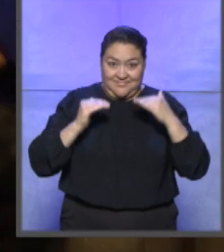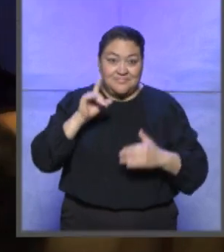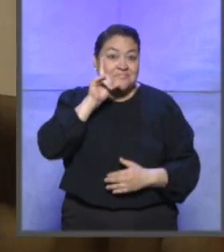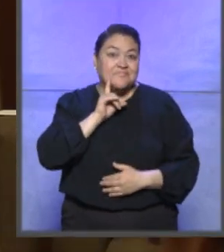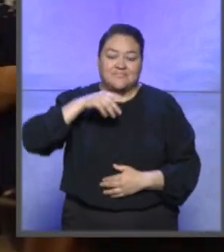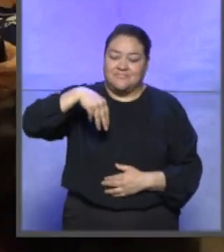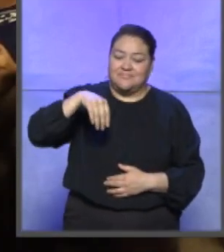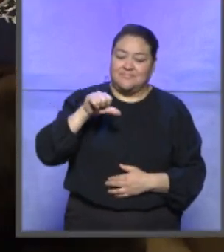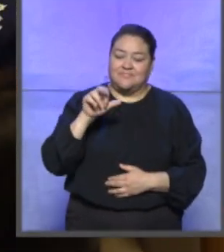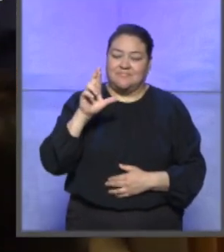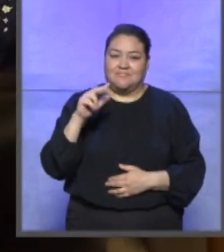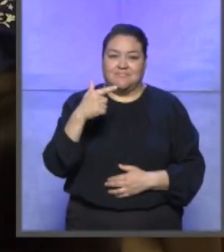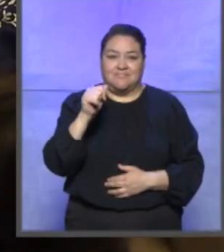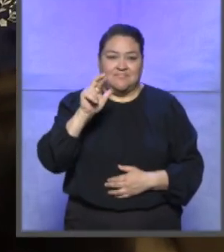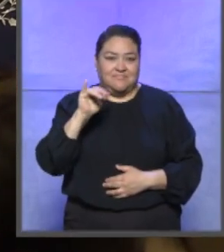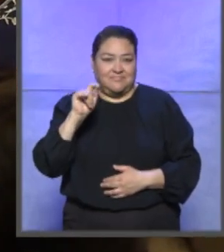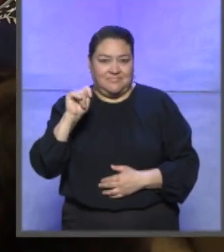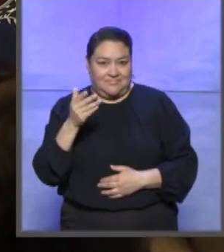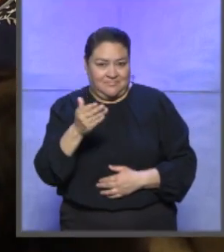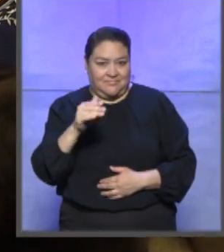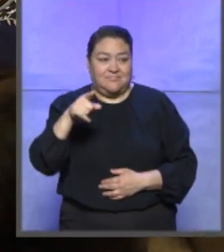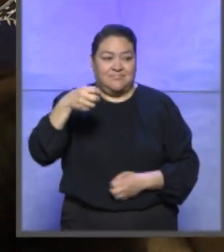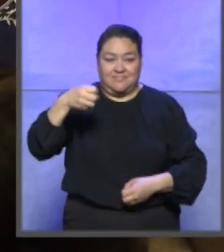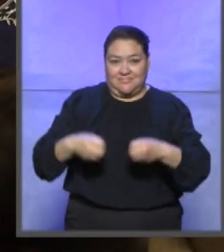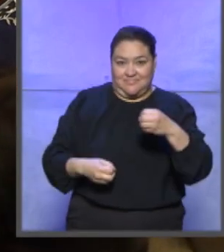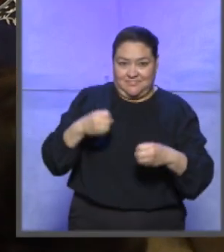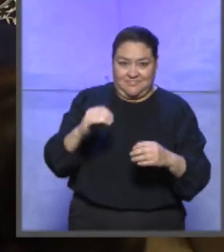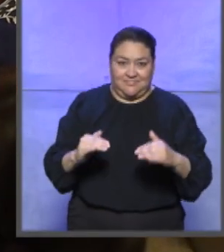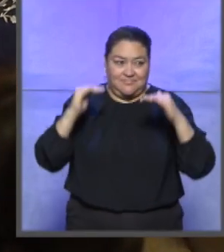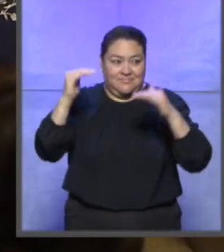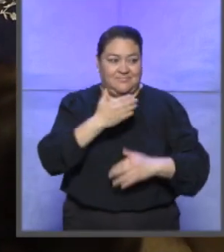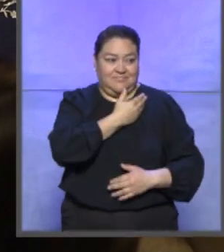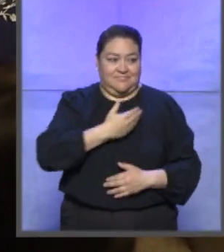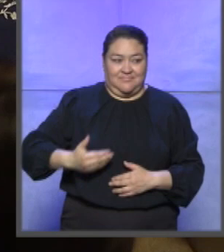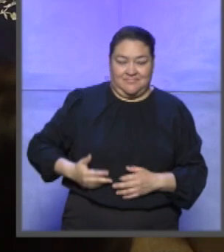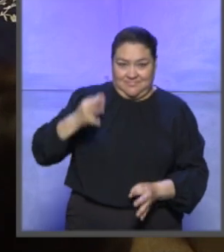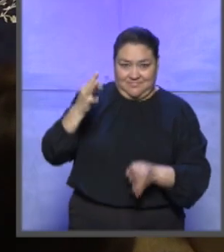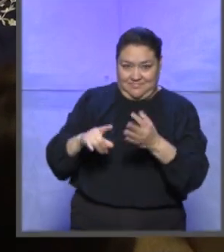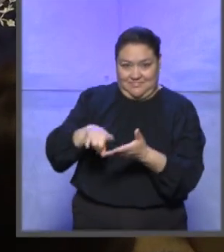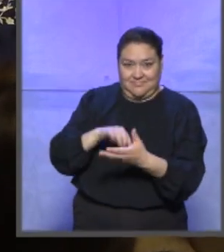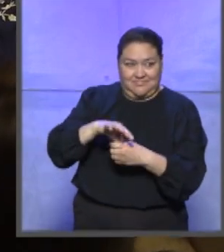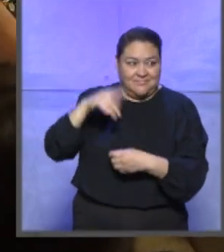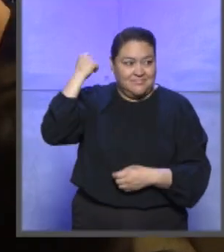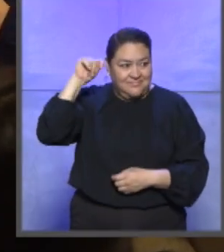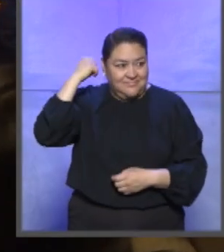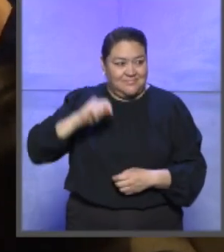La maestra Margarita C. Espinosa Armengol, magistrada presidenta del Tribunal Electoral de Tabasco.